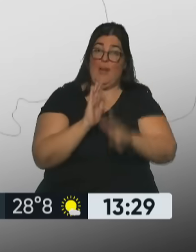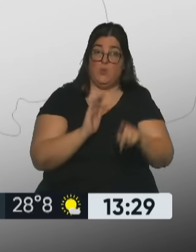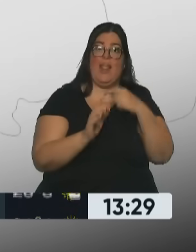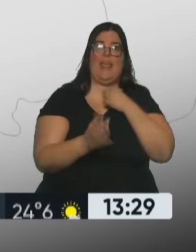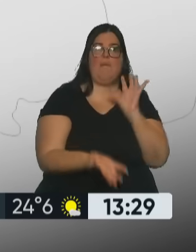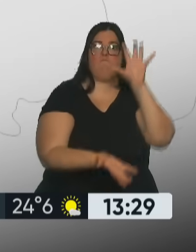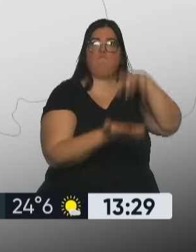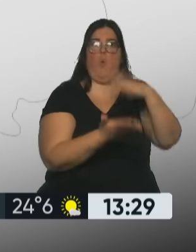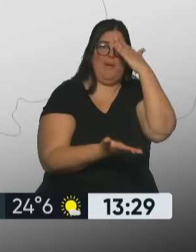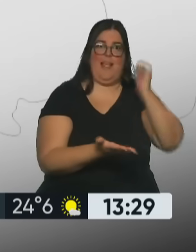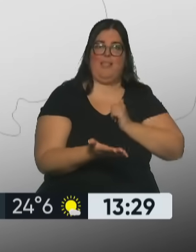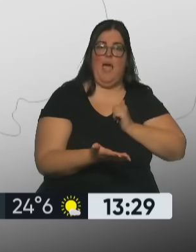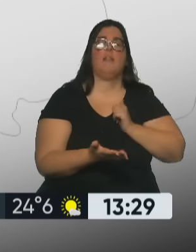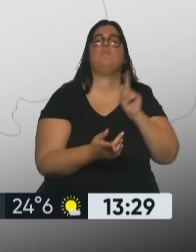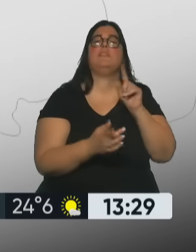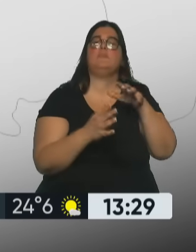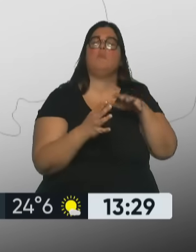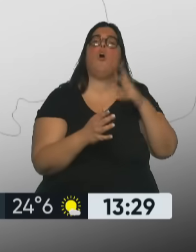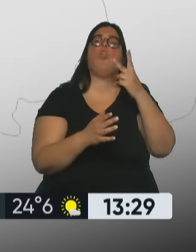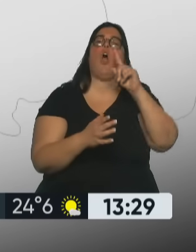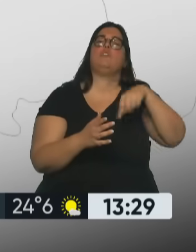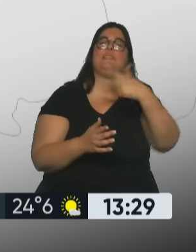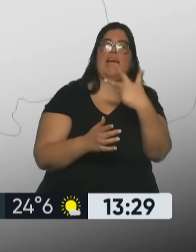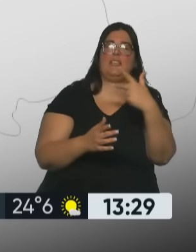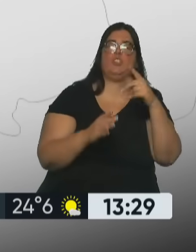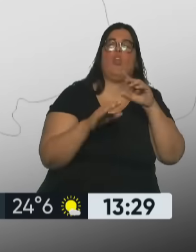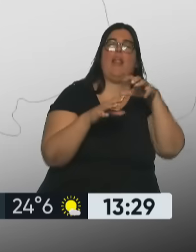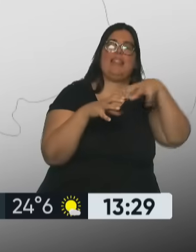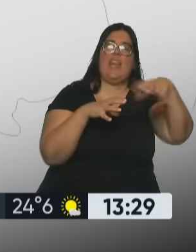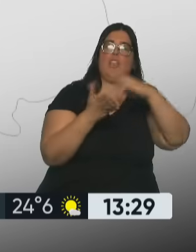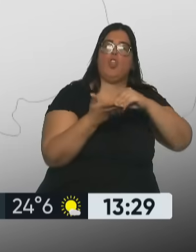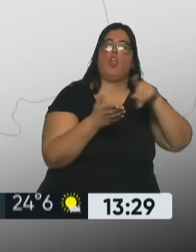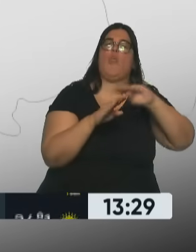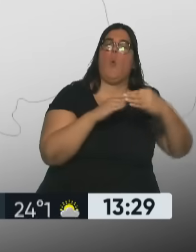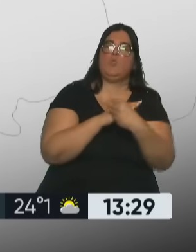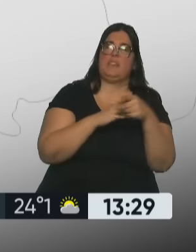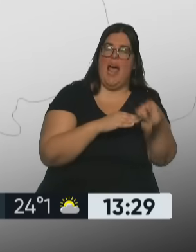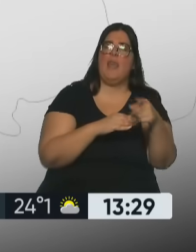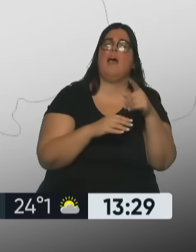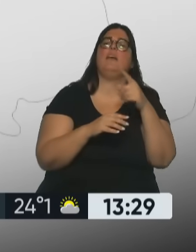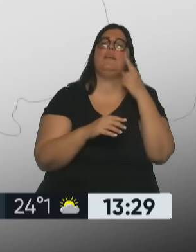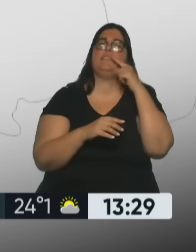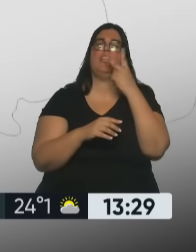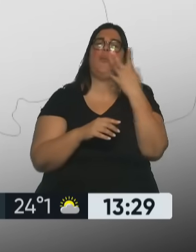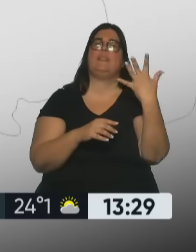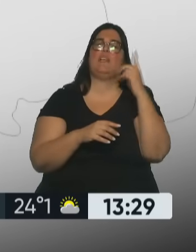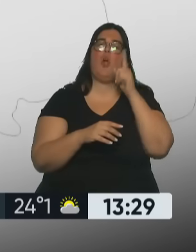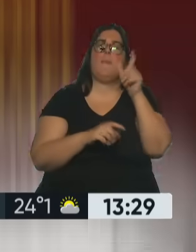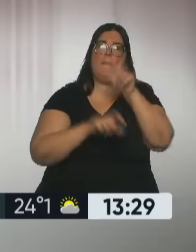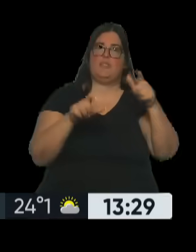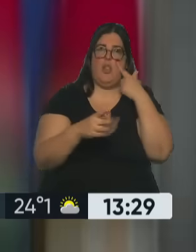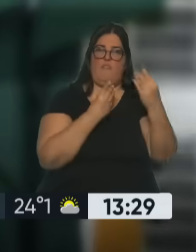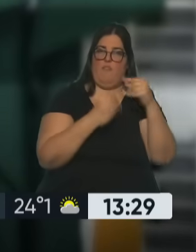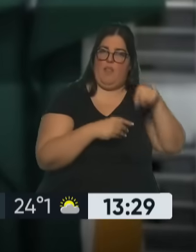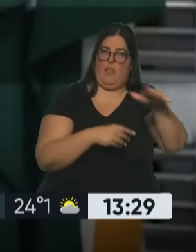En Esequibo, que constituye más de 2/3 del territorio de Guyana, habitan unos 125.000 de sus 800.000